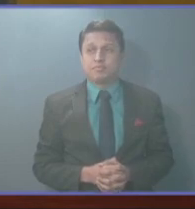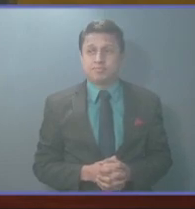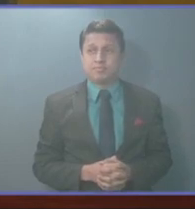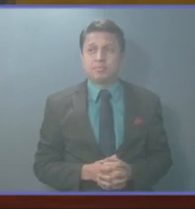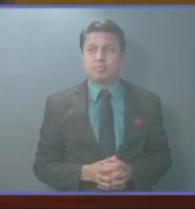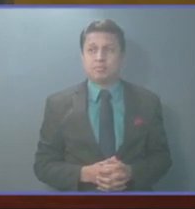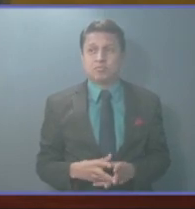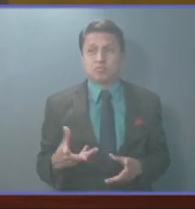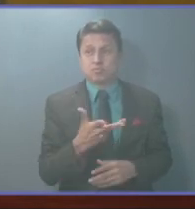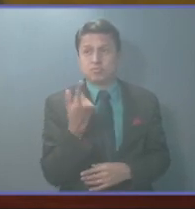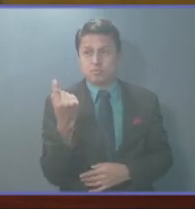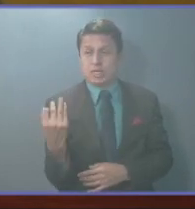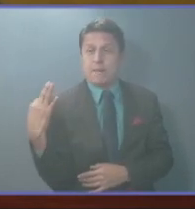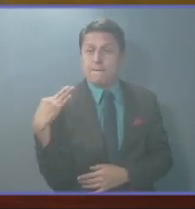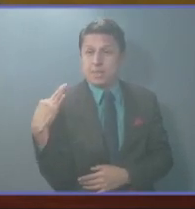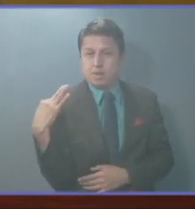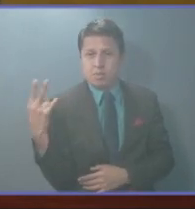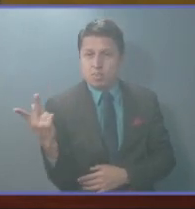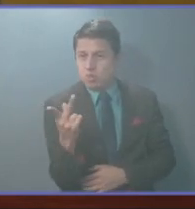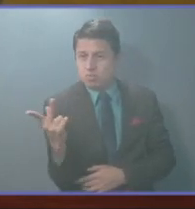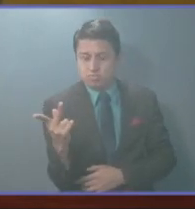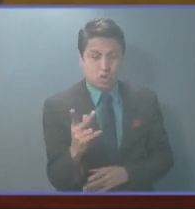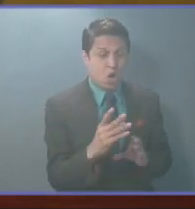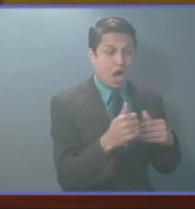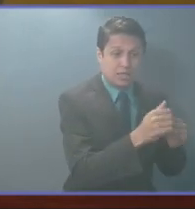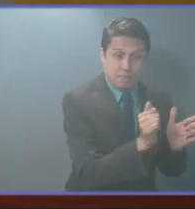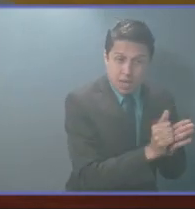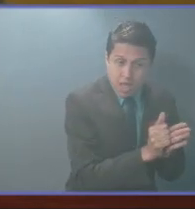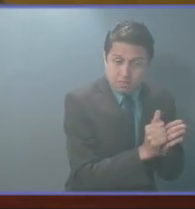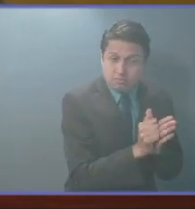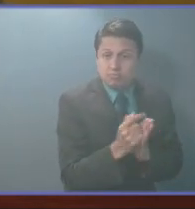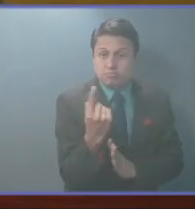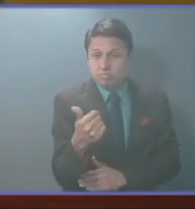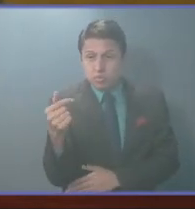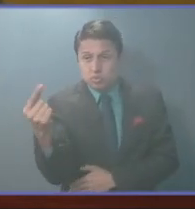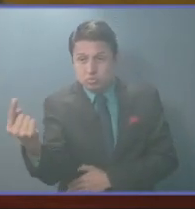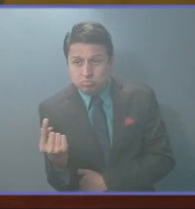a nuestros invitados, al señor Ministro de la Defensa Nacional